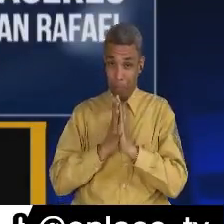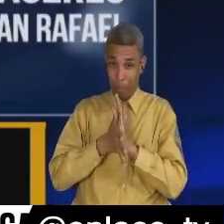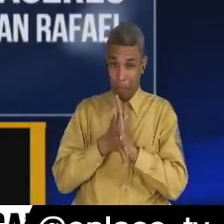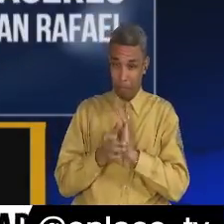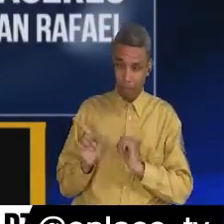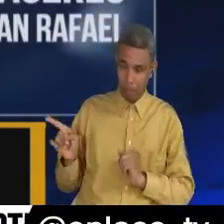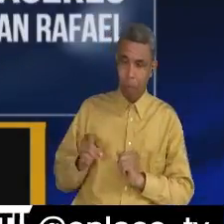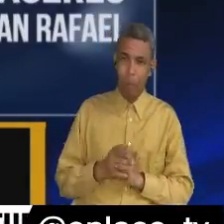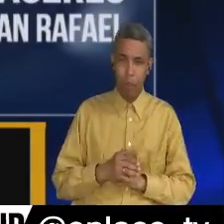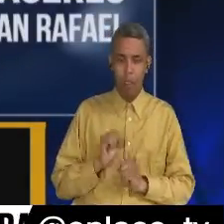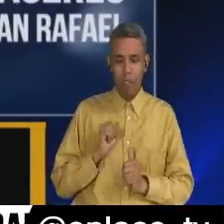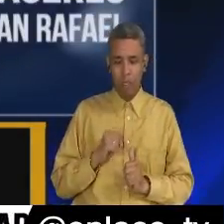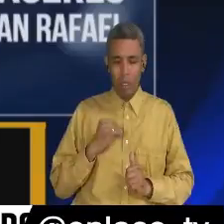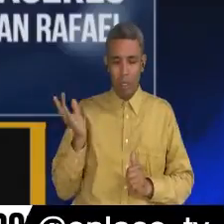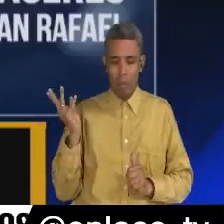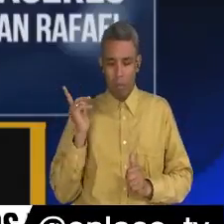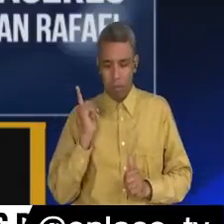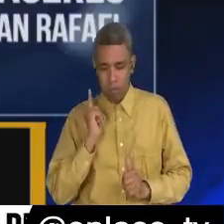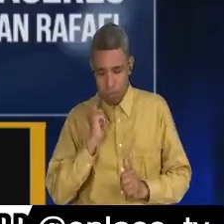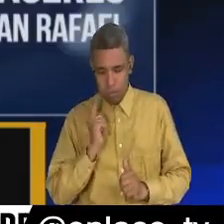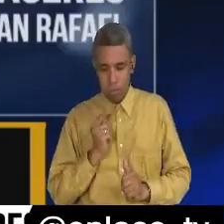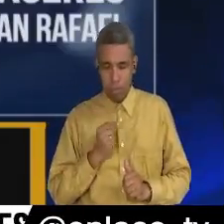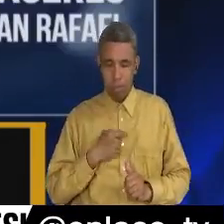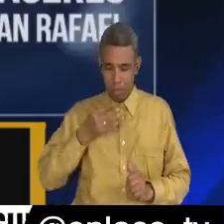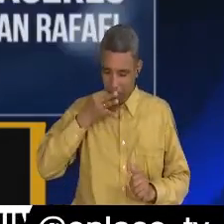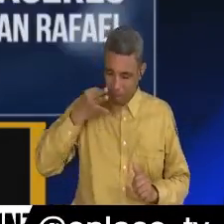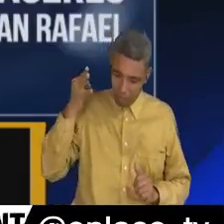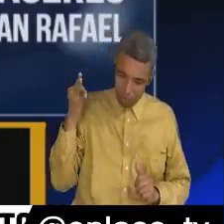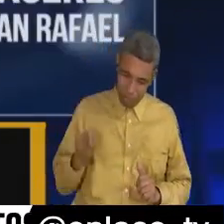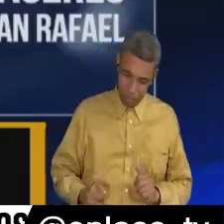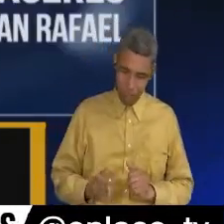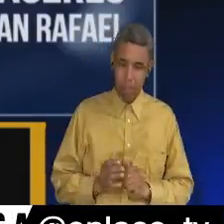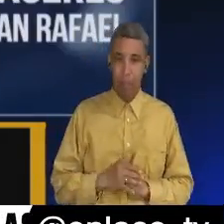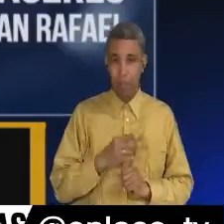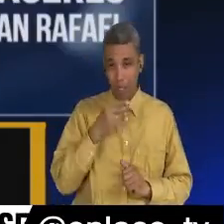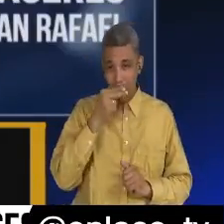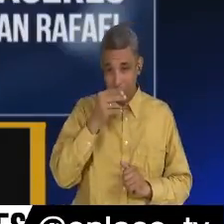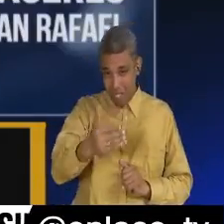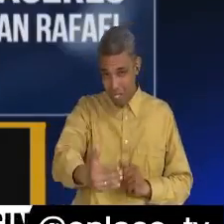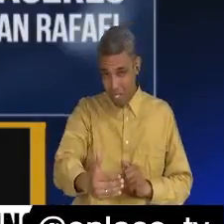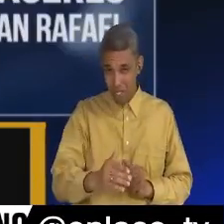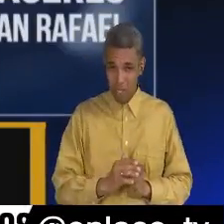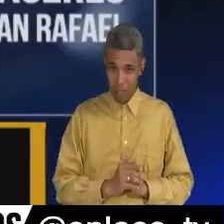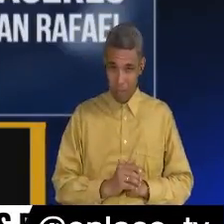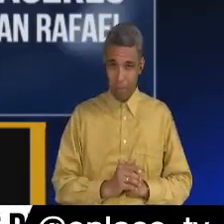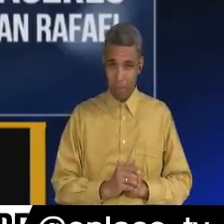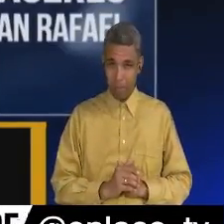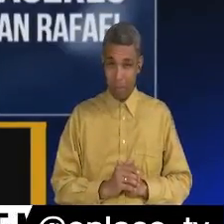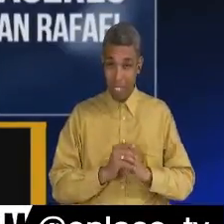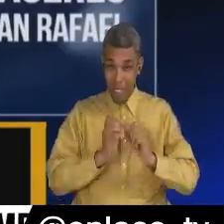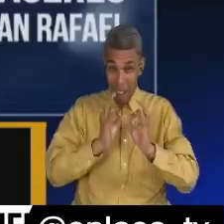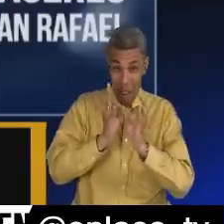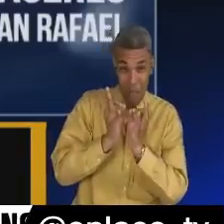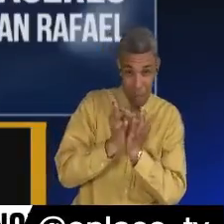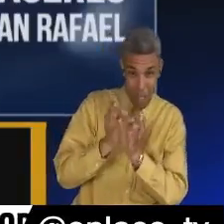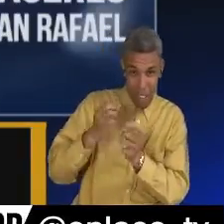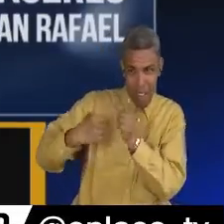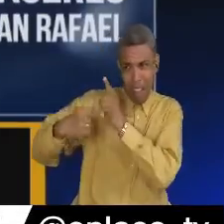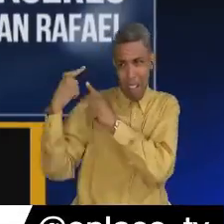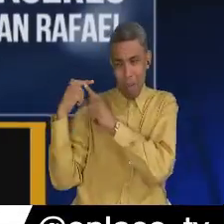manifestaban que efectivamente, como ustedes lo han dicho, un niño y también de la misma familia